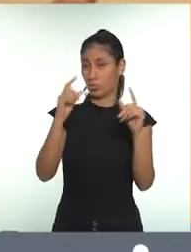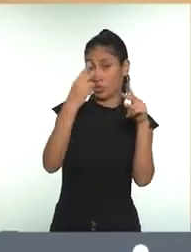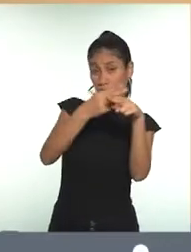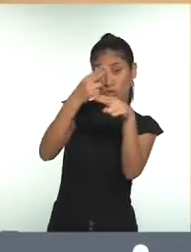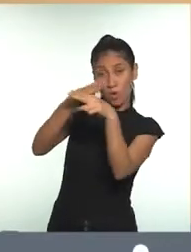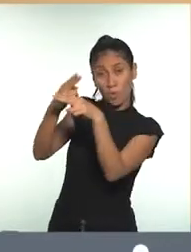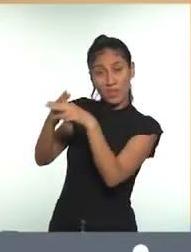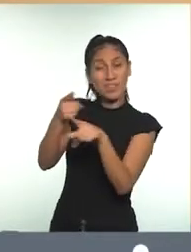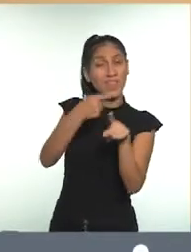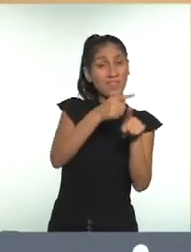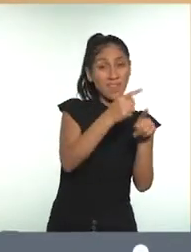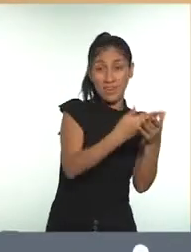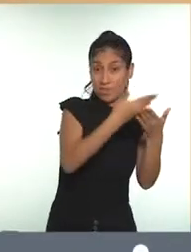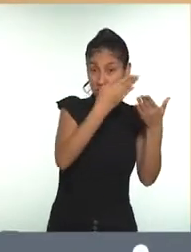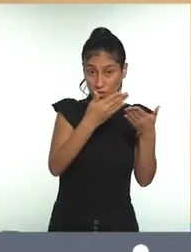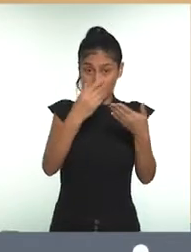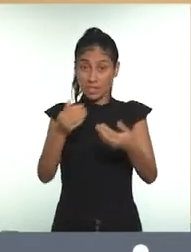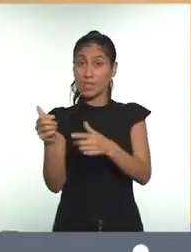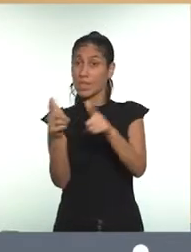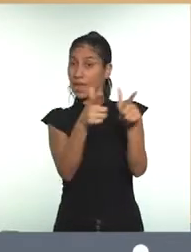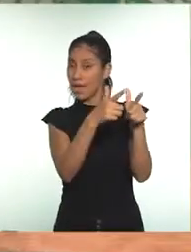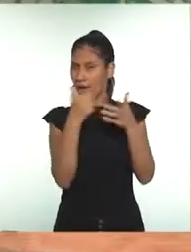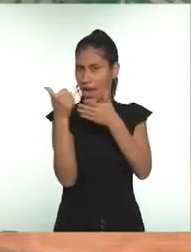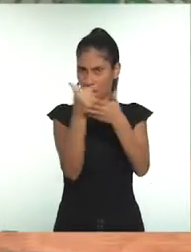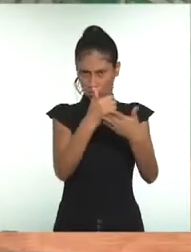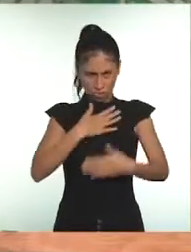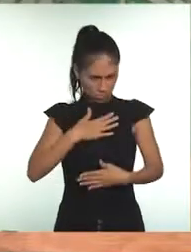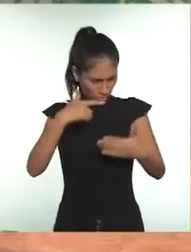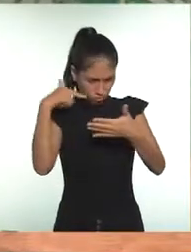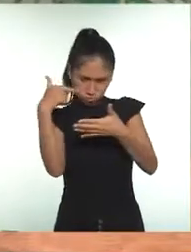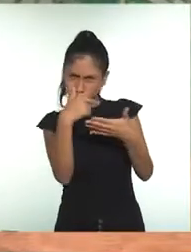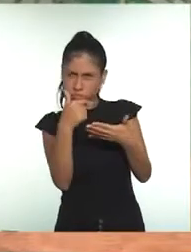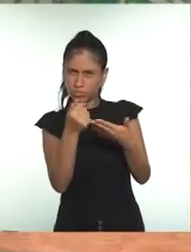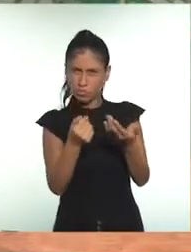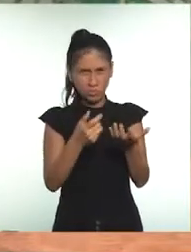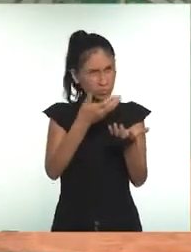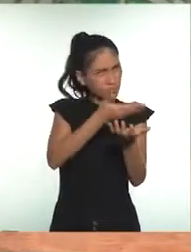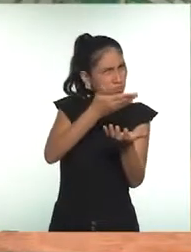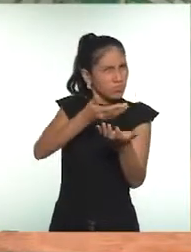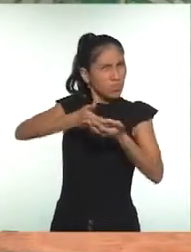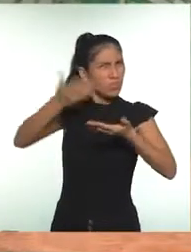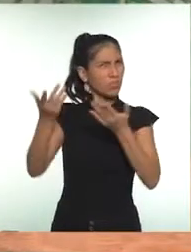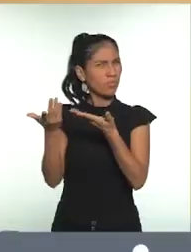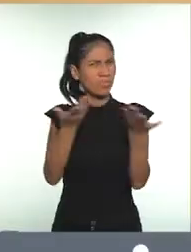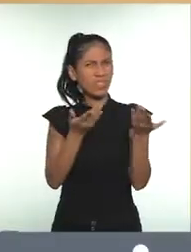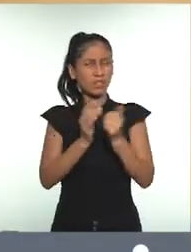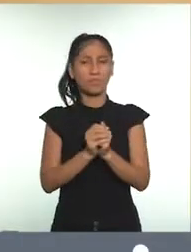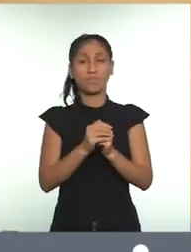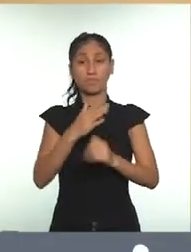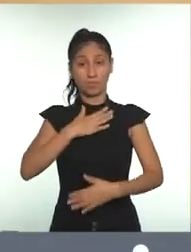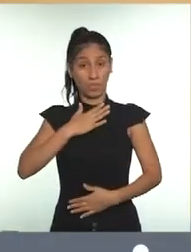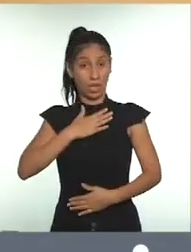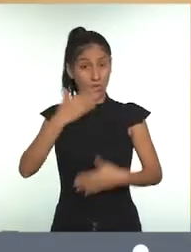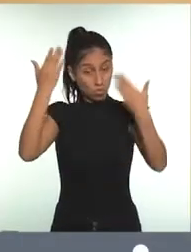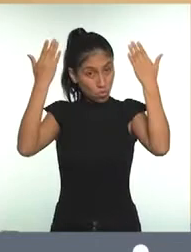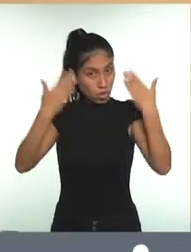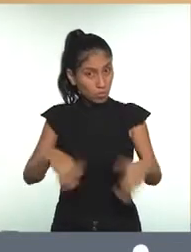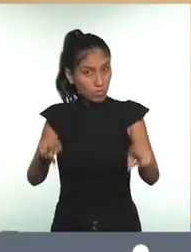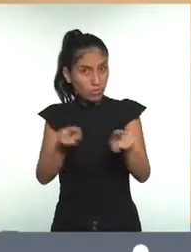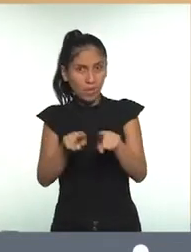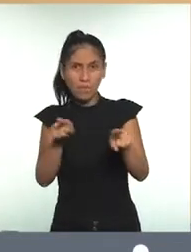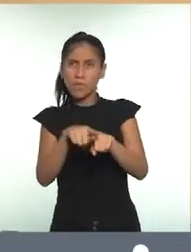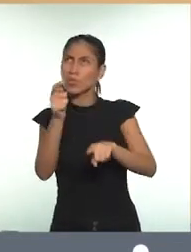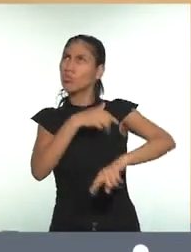Son nombres de diferentes instrumentos de medición. ¿Y qué es lo que miden estos instrumentos? Pues medidas del cuerpo,